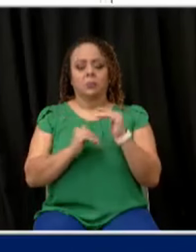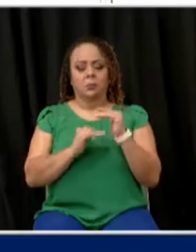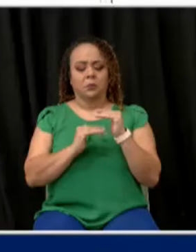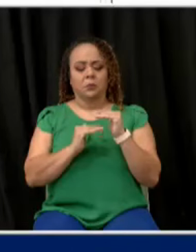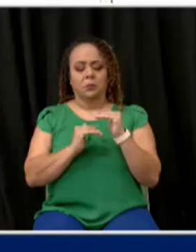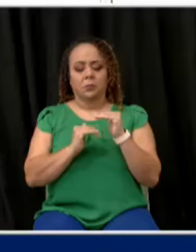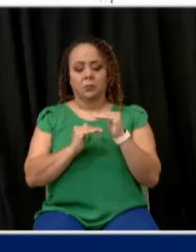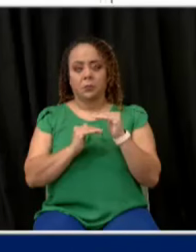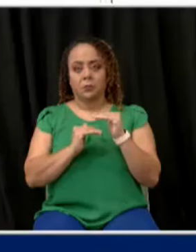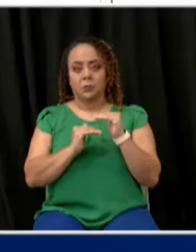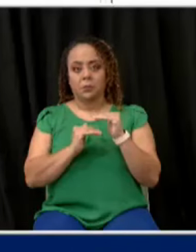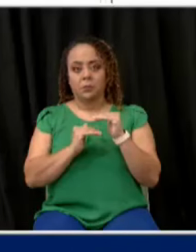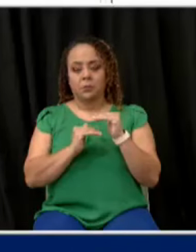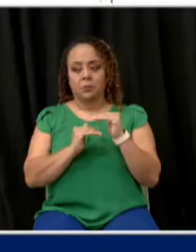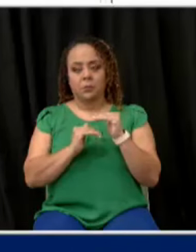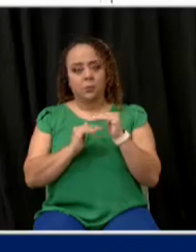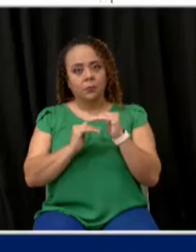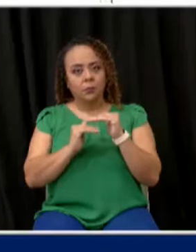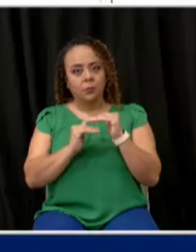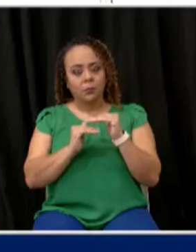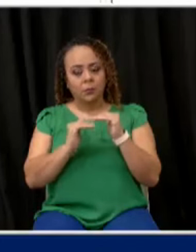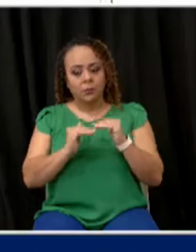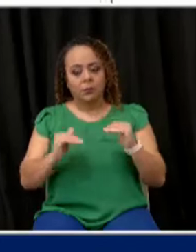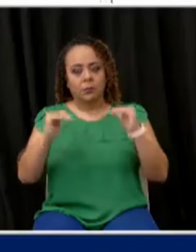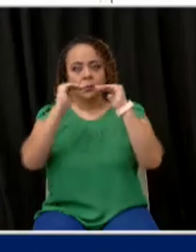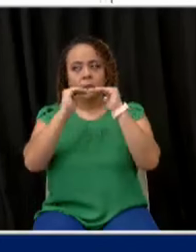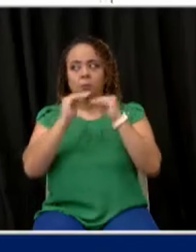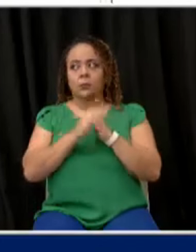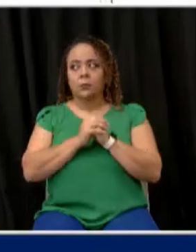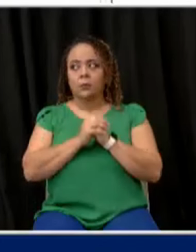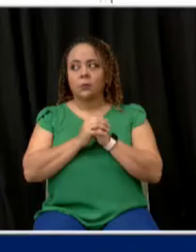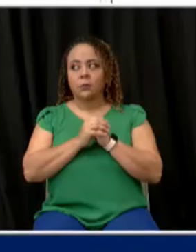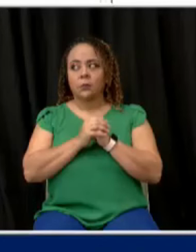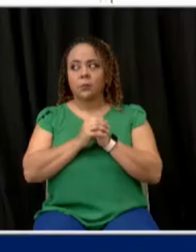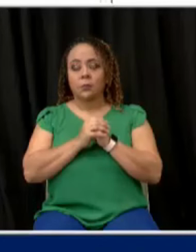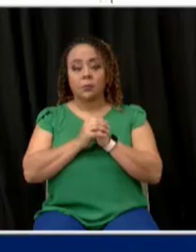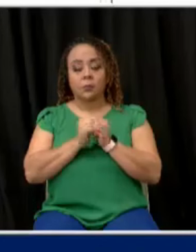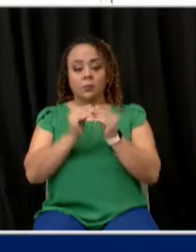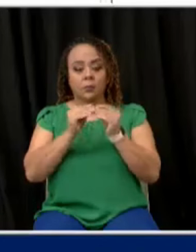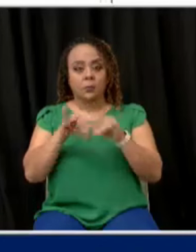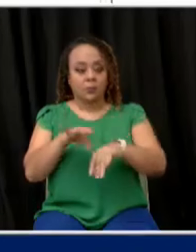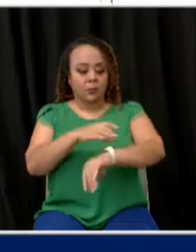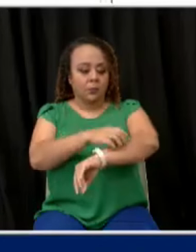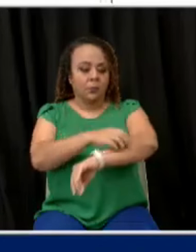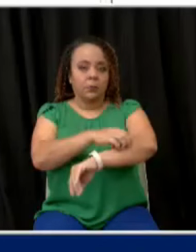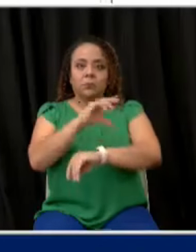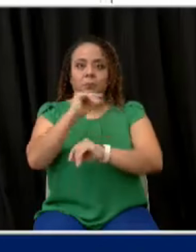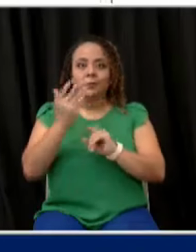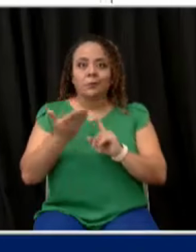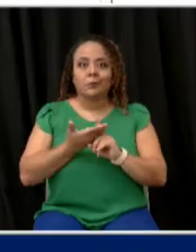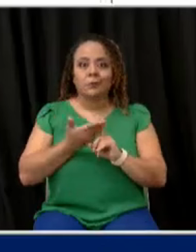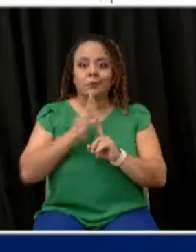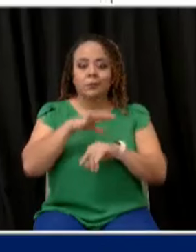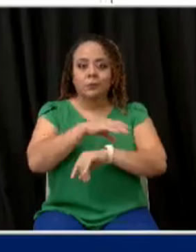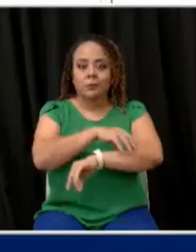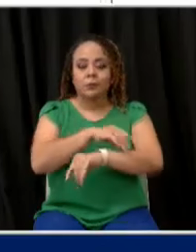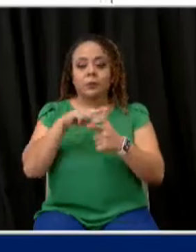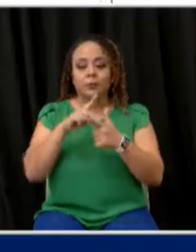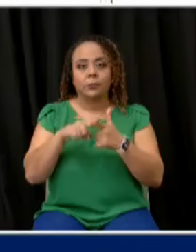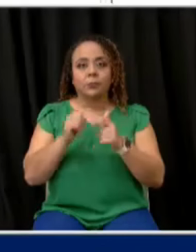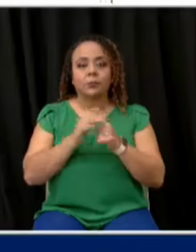o sea, estuvieron casi al mínimo los niveles de pérdida de músculo. O sea, no se deterioraron sus músculos.